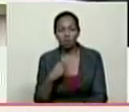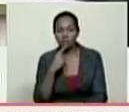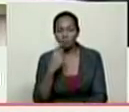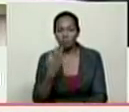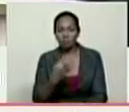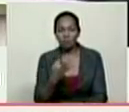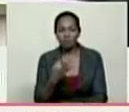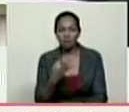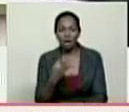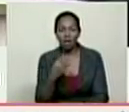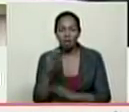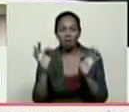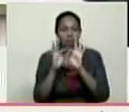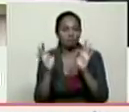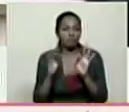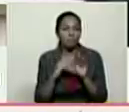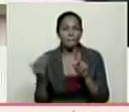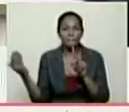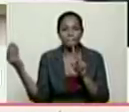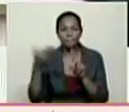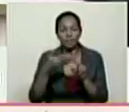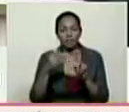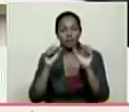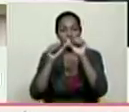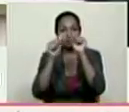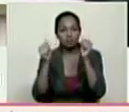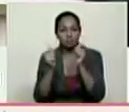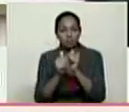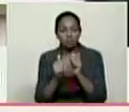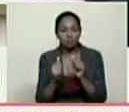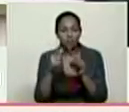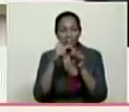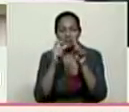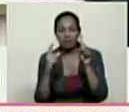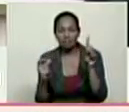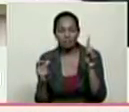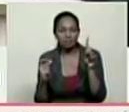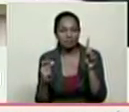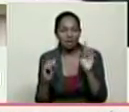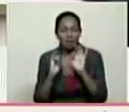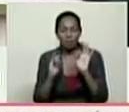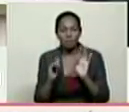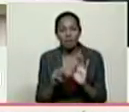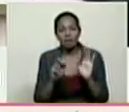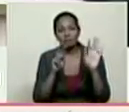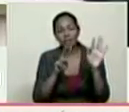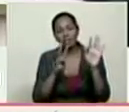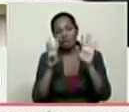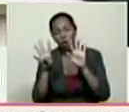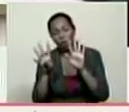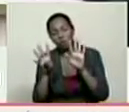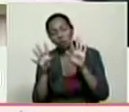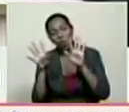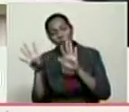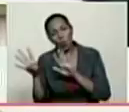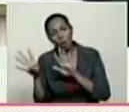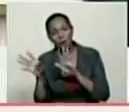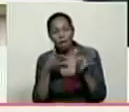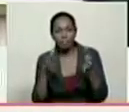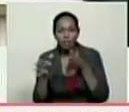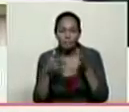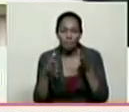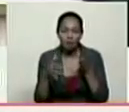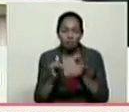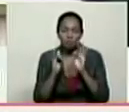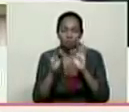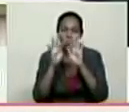modus operandi con la que atacaron el Sistema Eléctrico Nacional los días 7, 8, 9 de marzo y luego 25, 26,